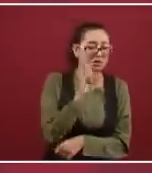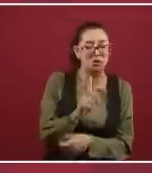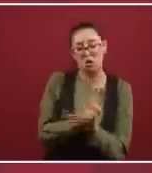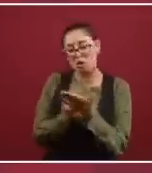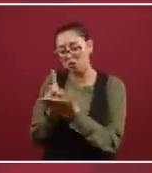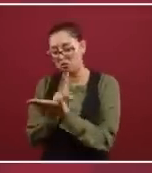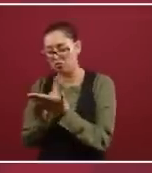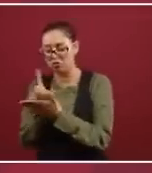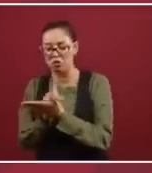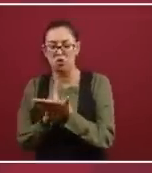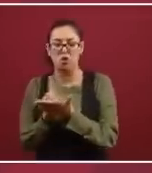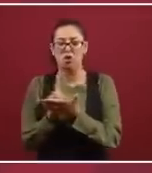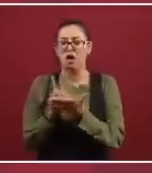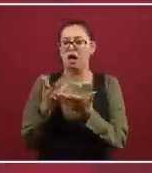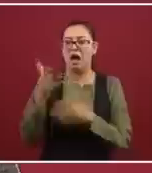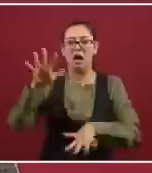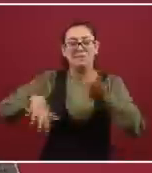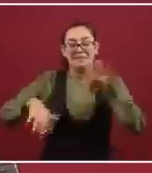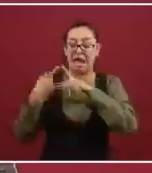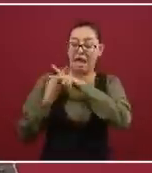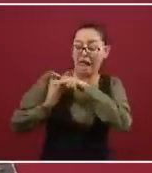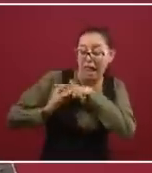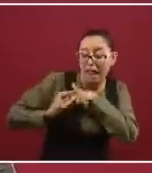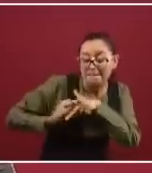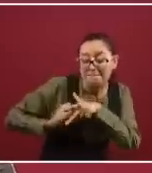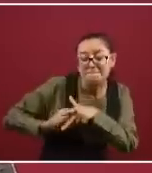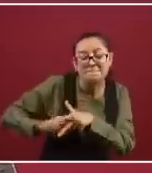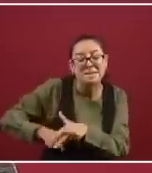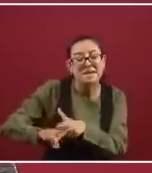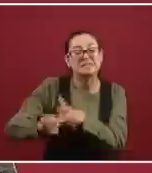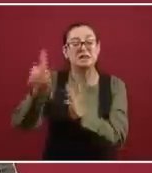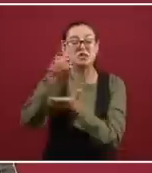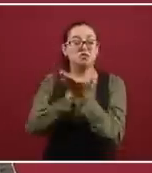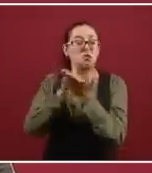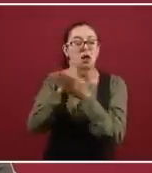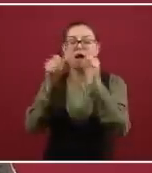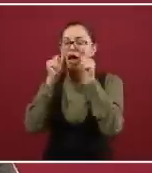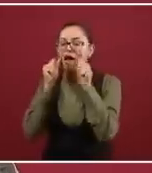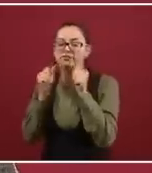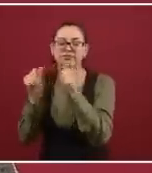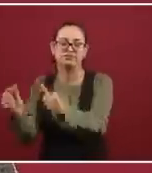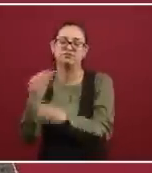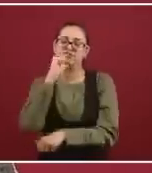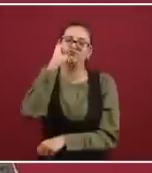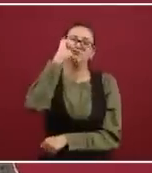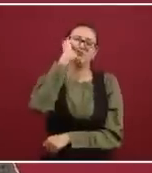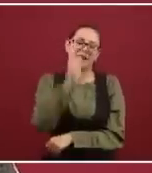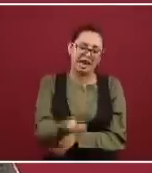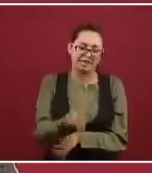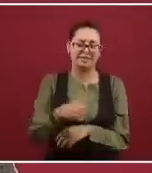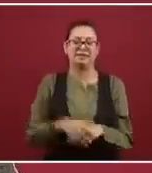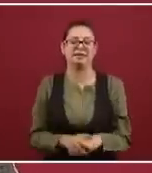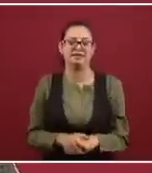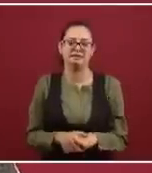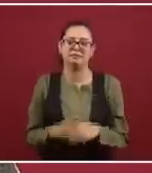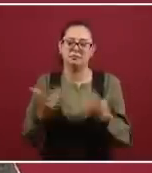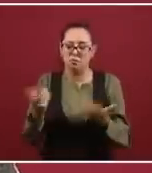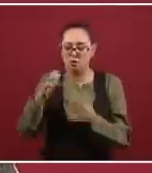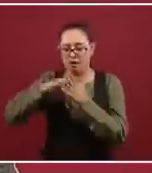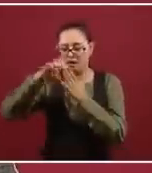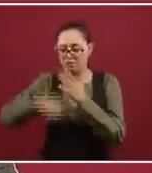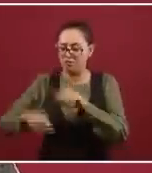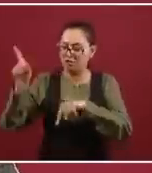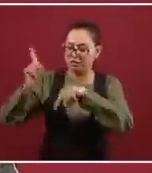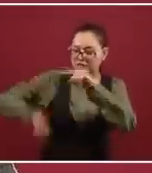da el inicio de la terapéutica necesaria de desintoxicarlos, como ejemplo, y desde luego